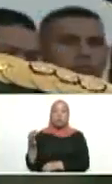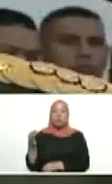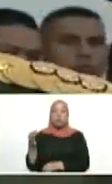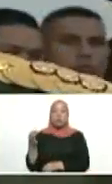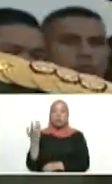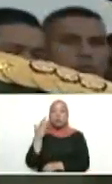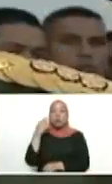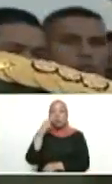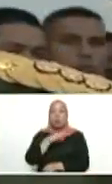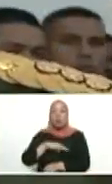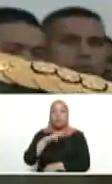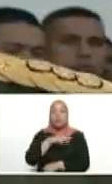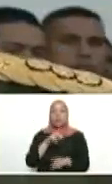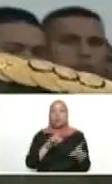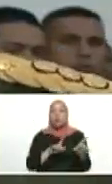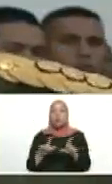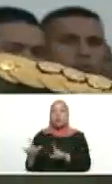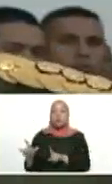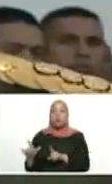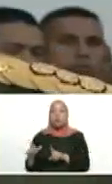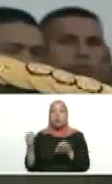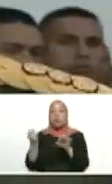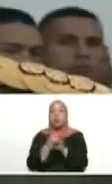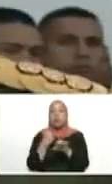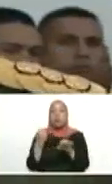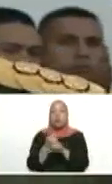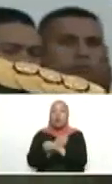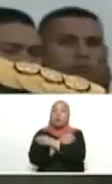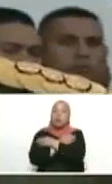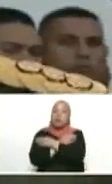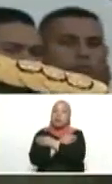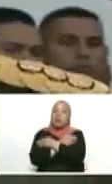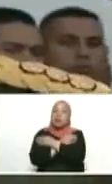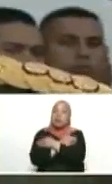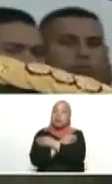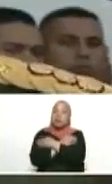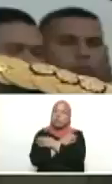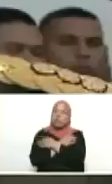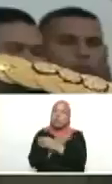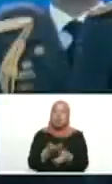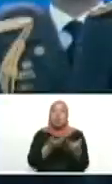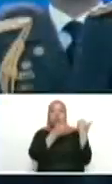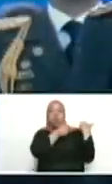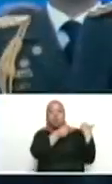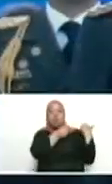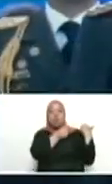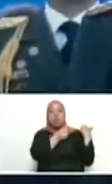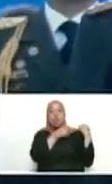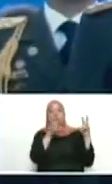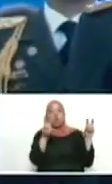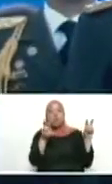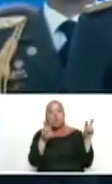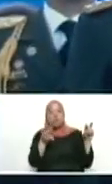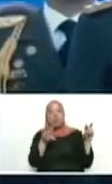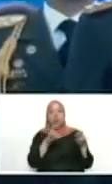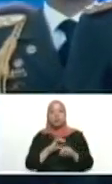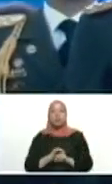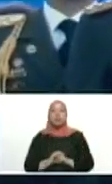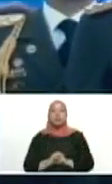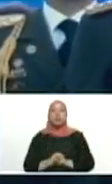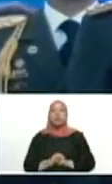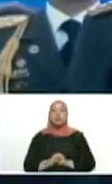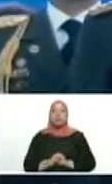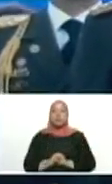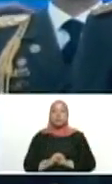Misión cumplida, Juvenal. Tremendo trabajo, te felicito. Nuevas responsabilidades vendrán para ti.